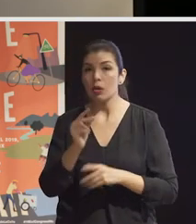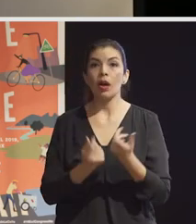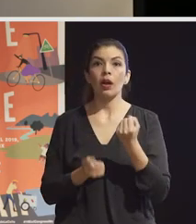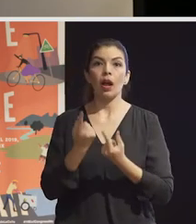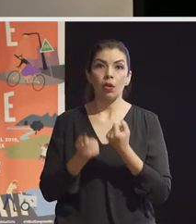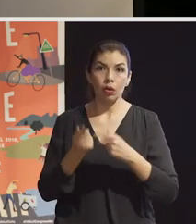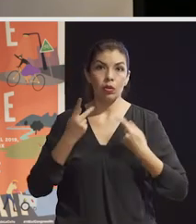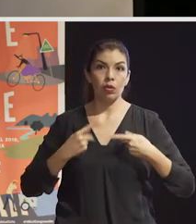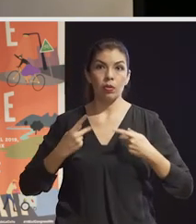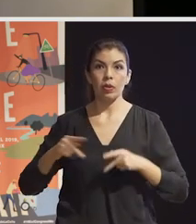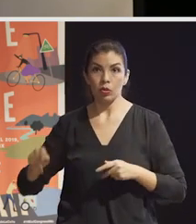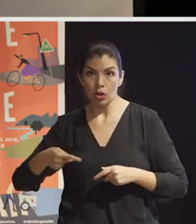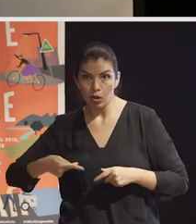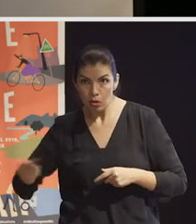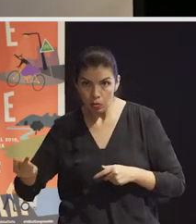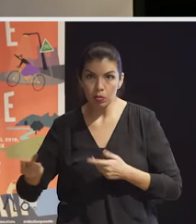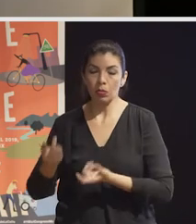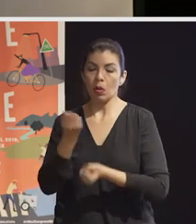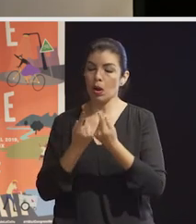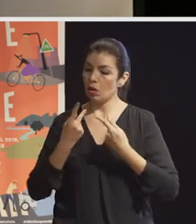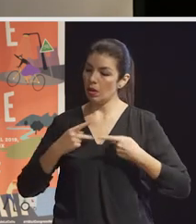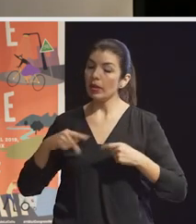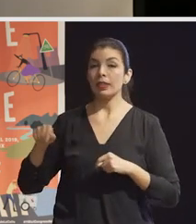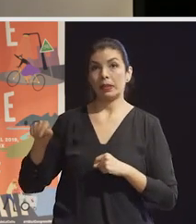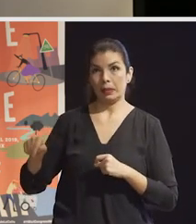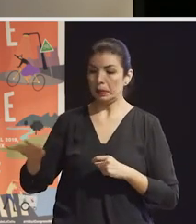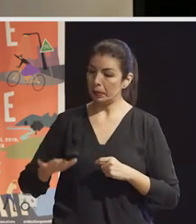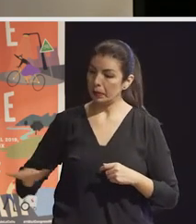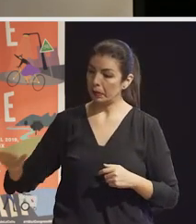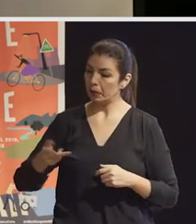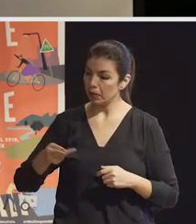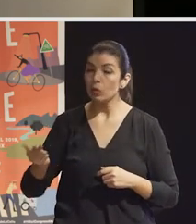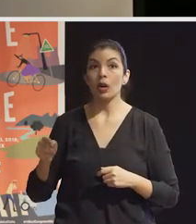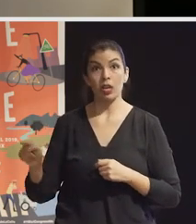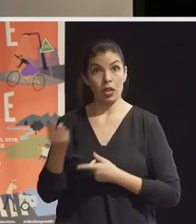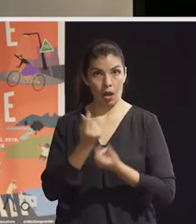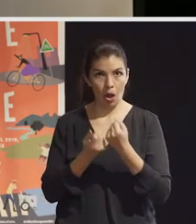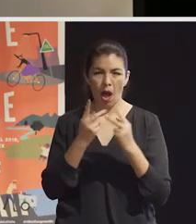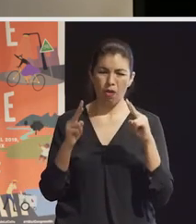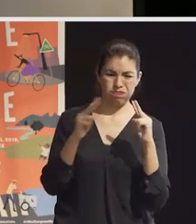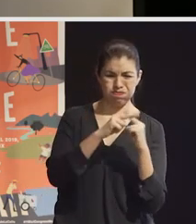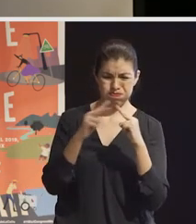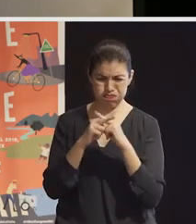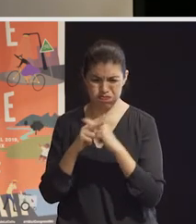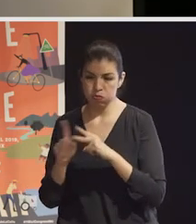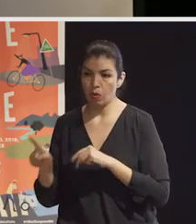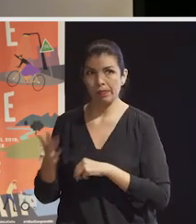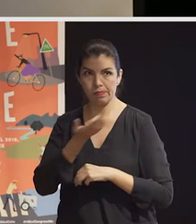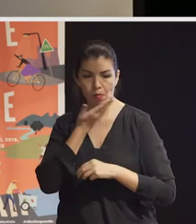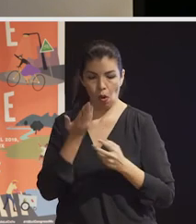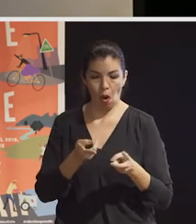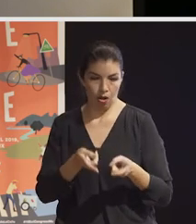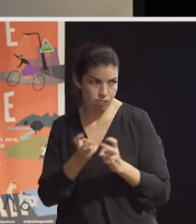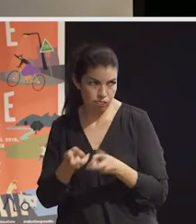hay gente violenta gente que roba gente lo vemos lo vemos todos los días cuando vamos a las reuniones